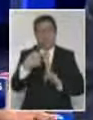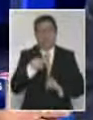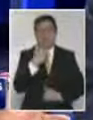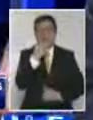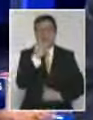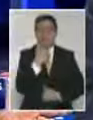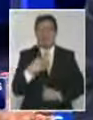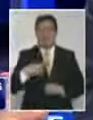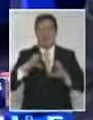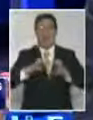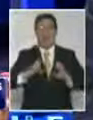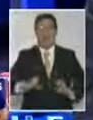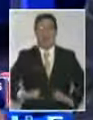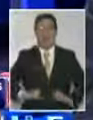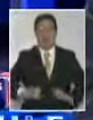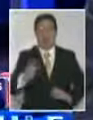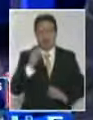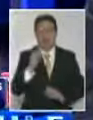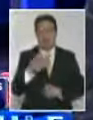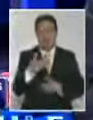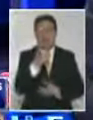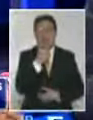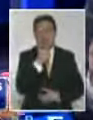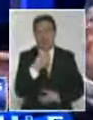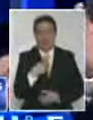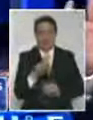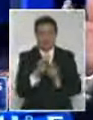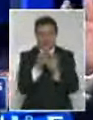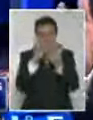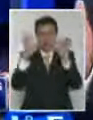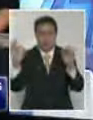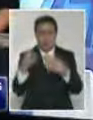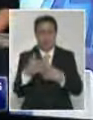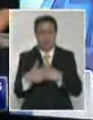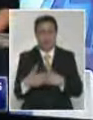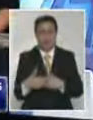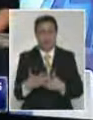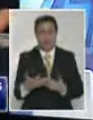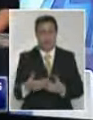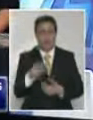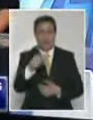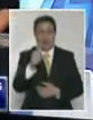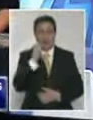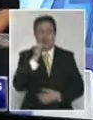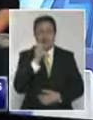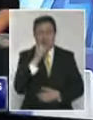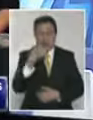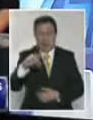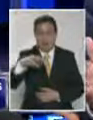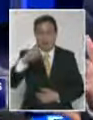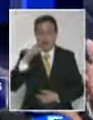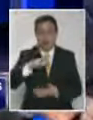ético y periodístico. Nunca. Pero sí, jamás. Evidentemente Mercurio dice, todos los días habla del golpe de Estado.